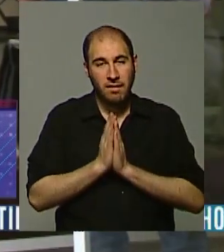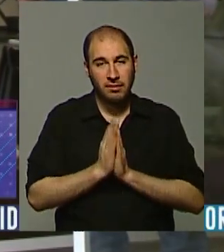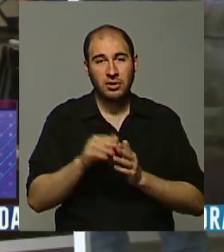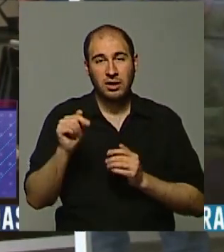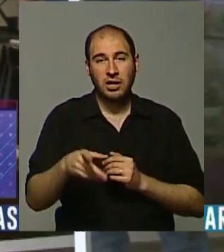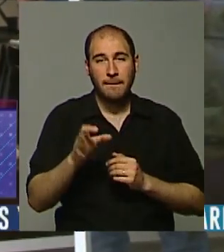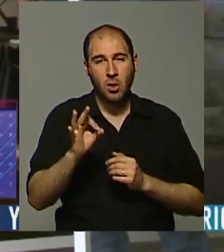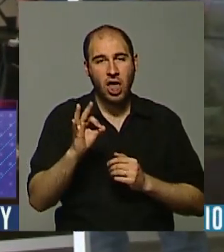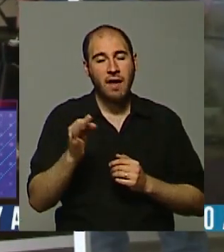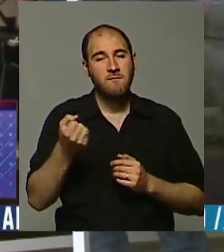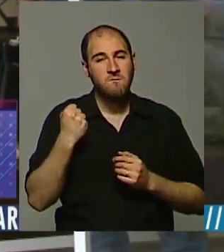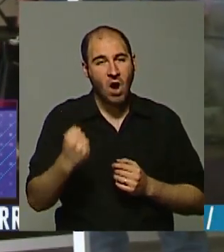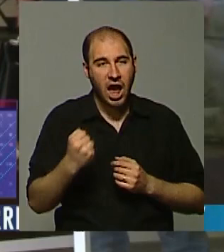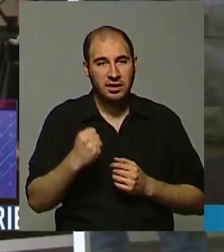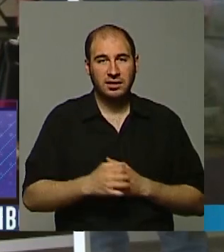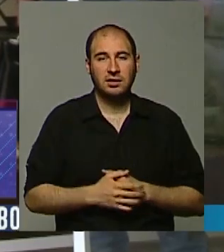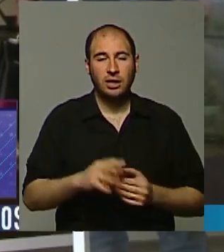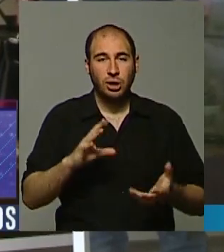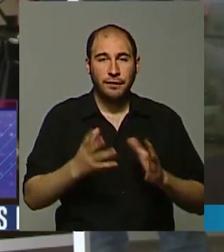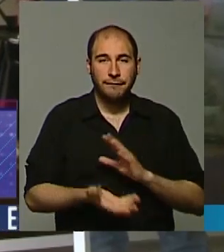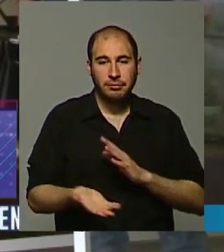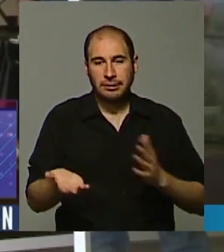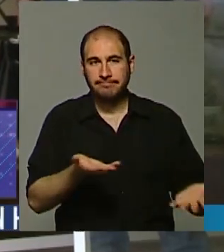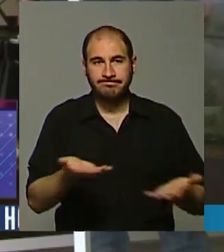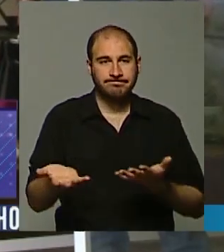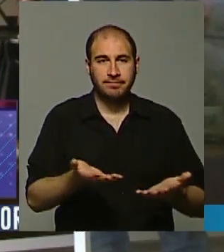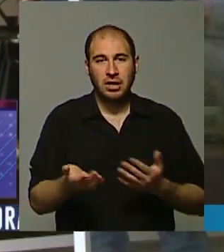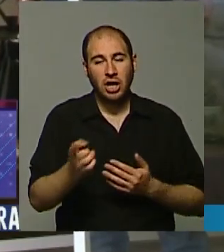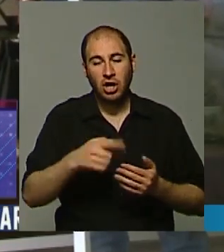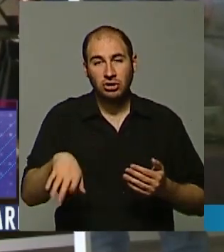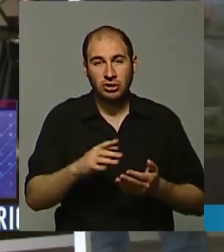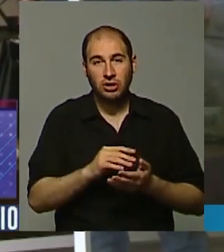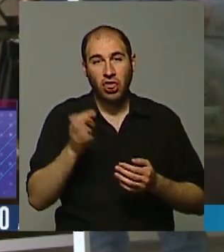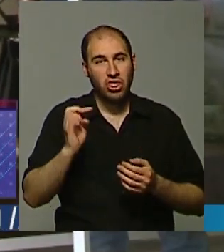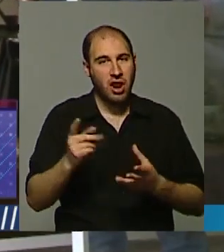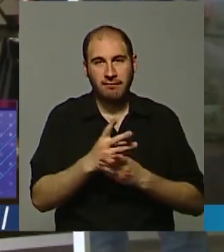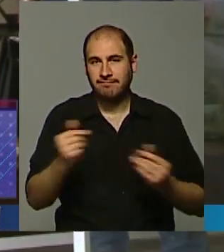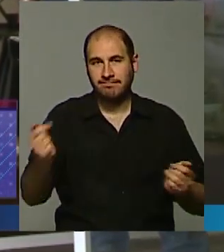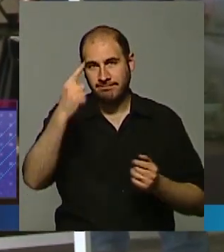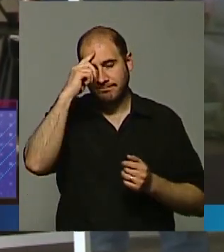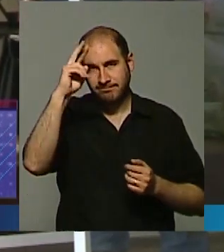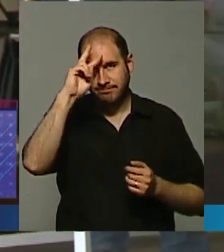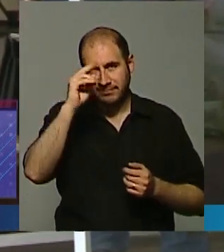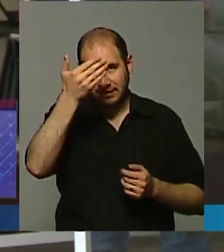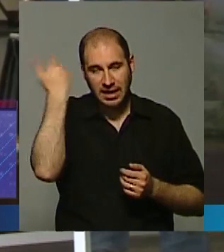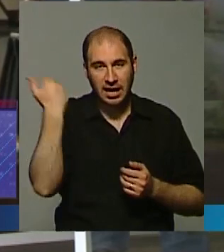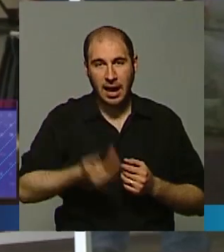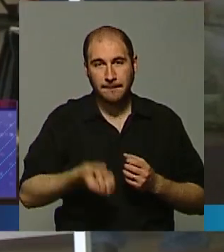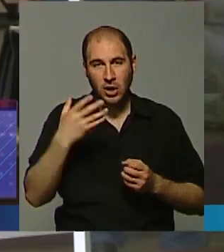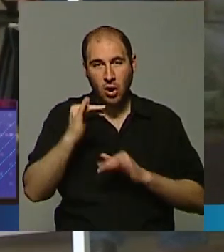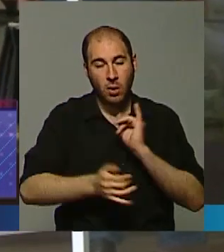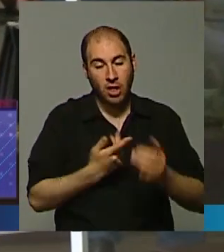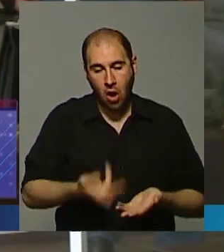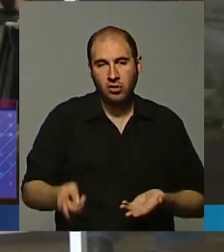una moneda fuerte, así de alguna manera u otra nos desdolarizamos la mente porque, volvemos a